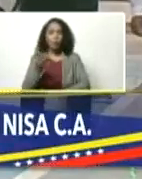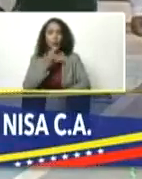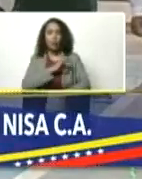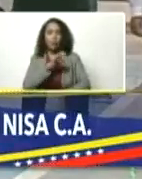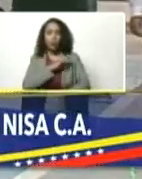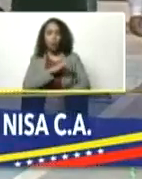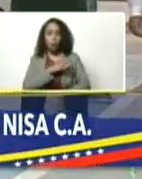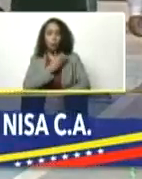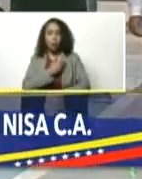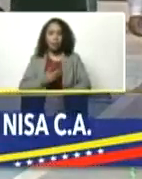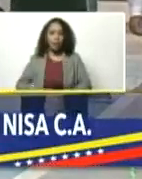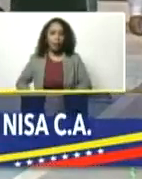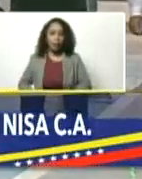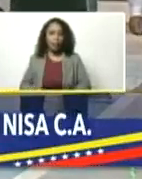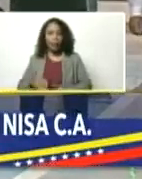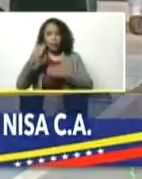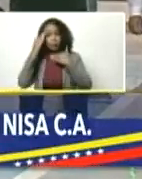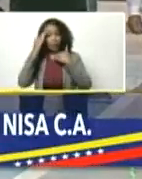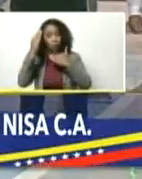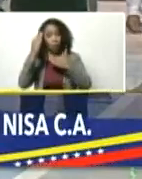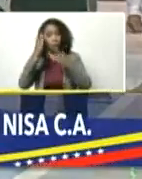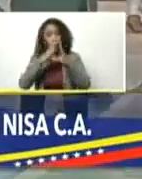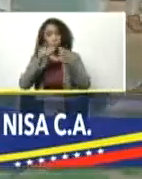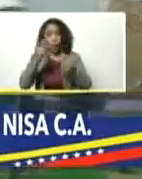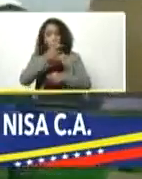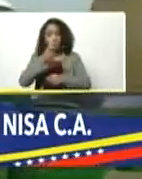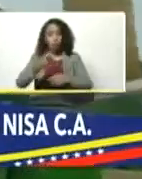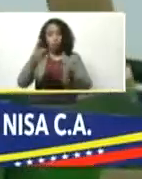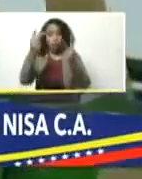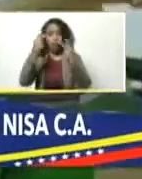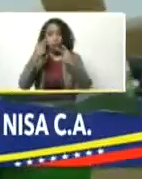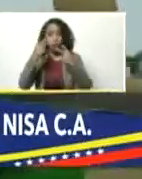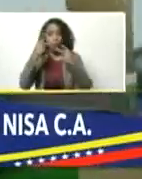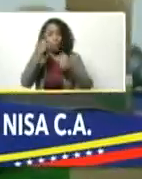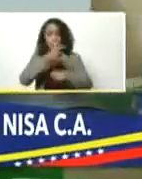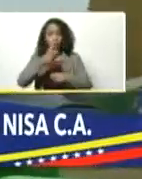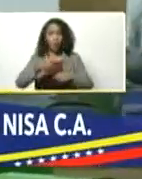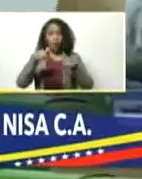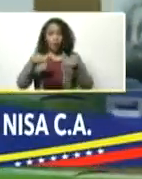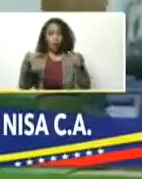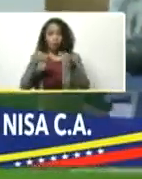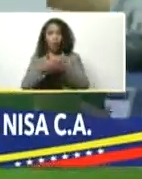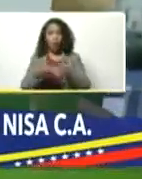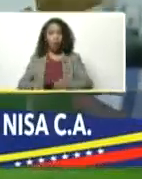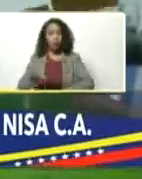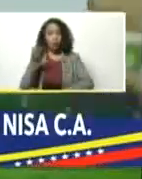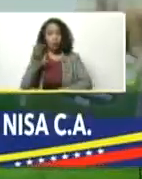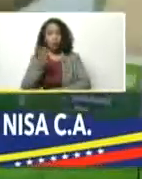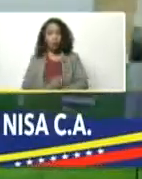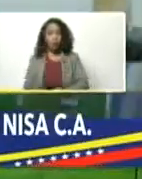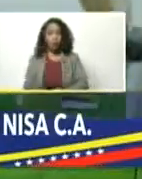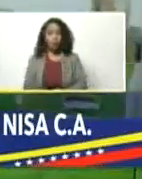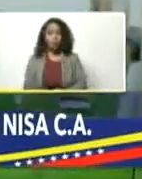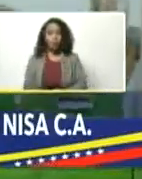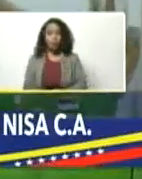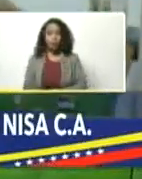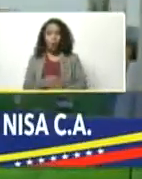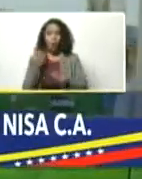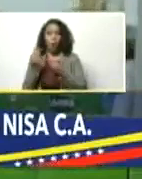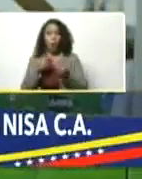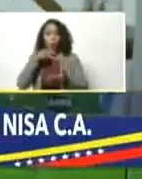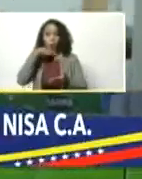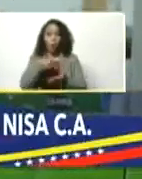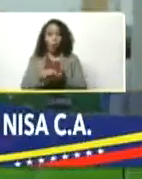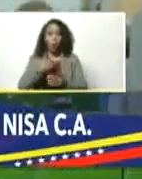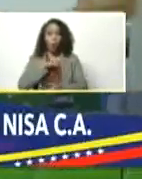un saludo especial para todas las personas que nos están viendo, para los presentes en esta reunión tan importante. Como lo menciona nuestro